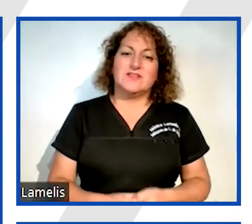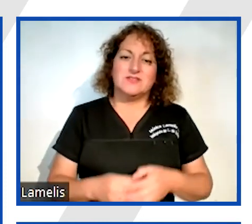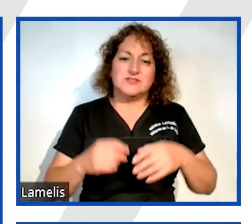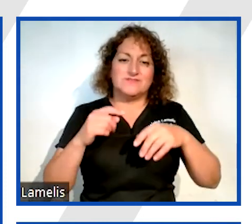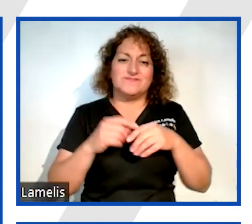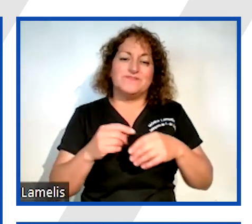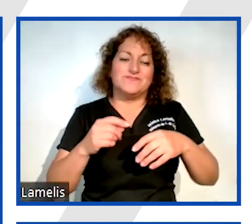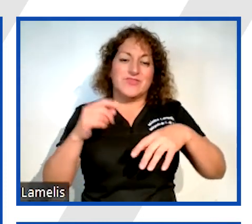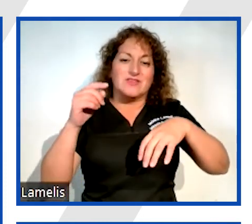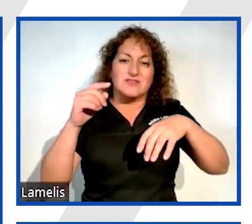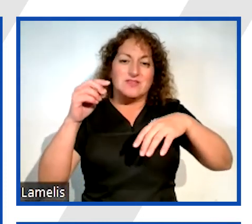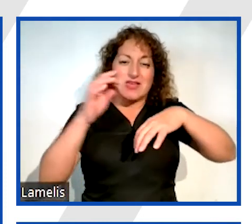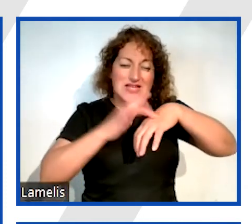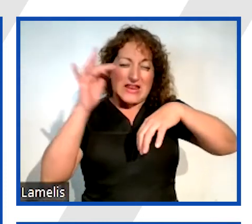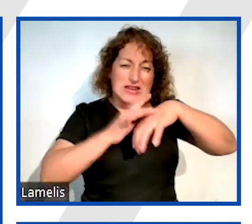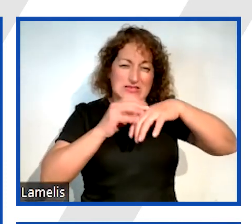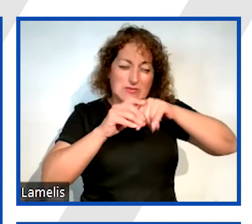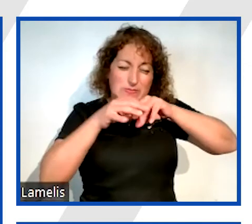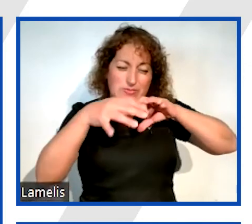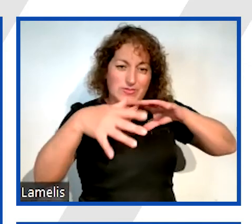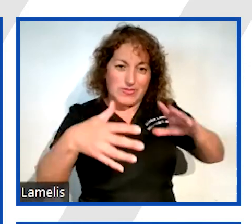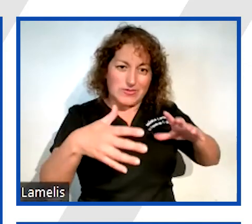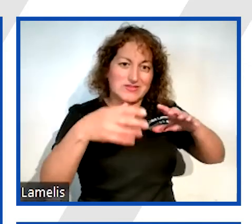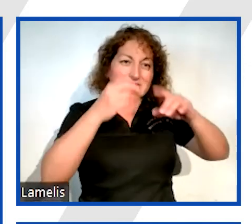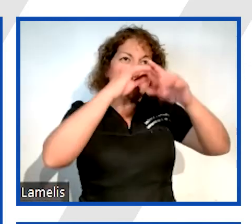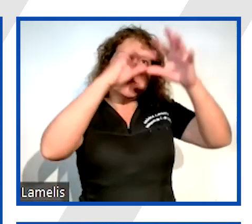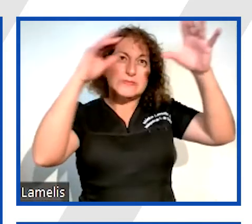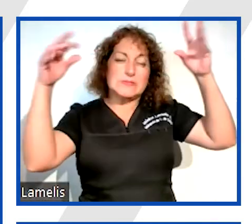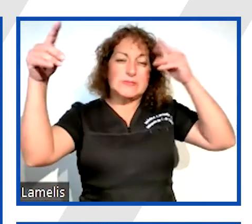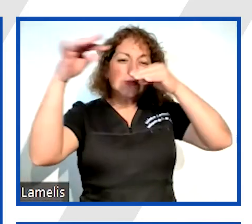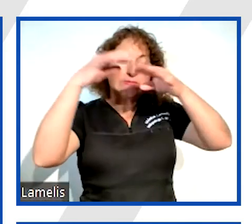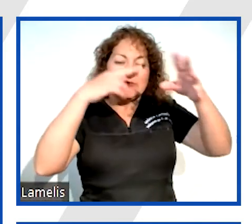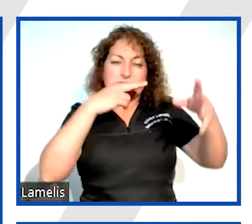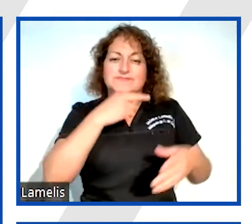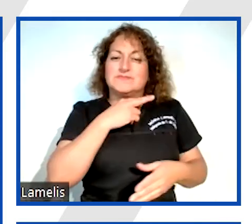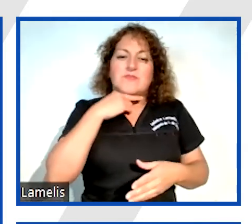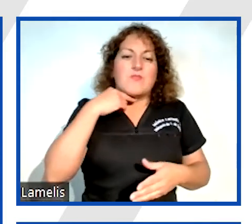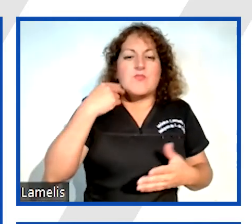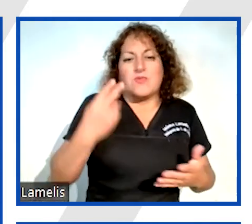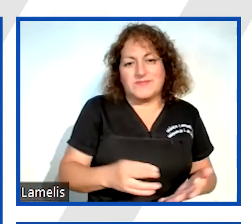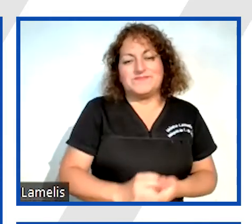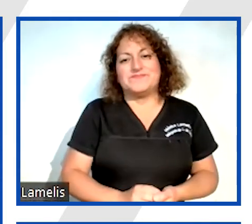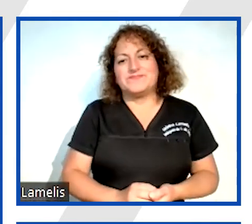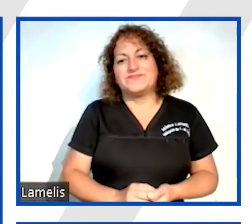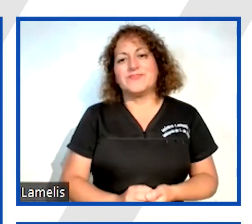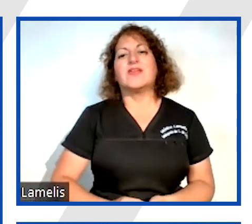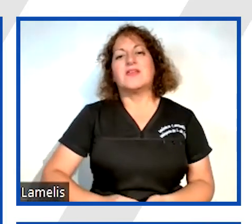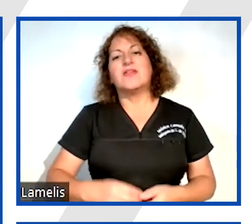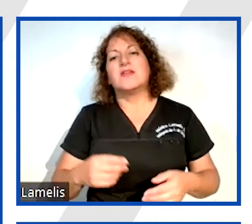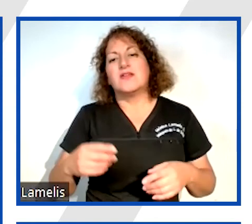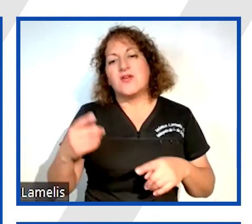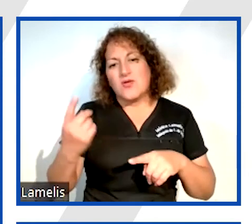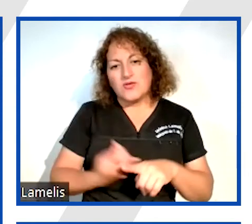nube que bloqueó el sol y se murieron todos los dinosaurios de nuevo y partió de nuevo la vida